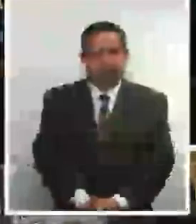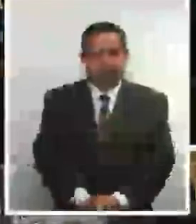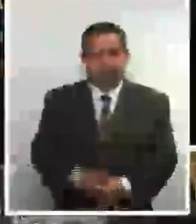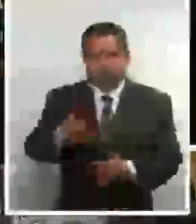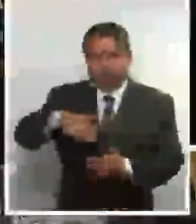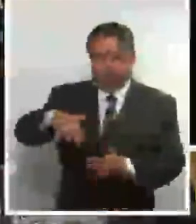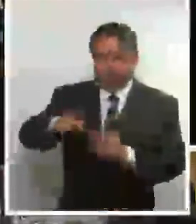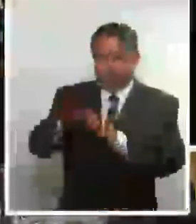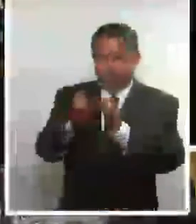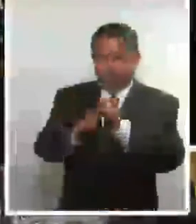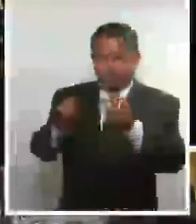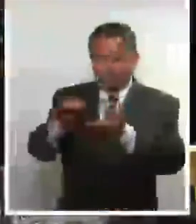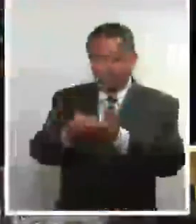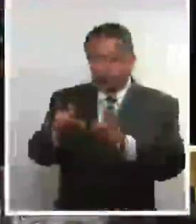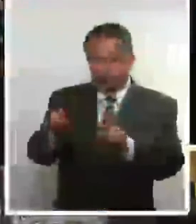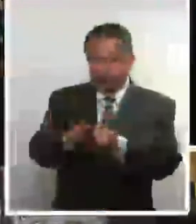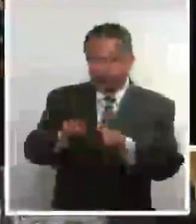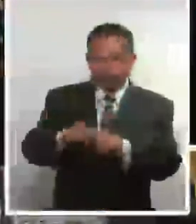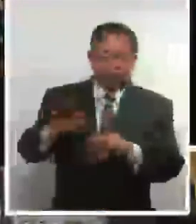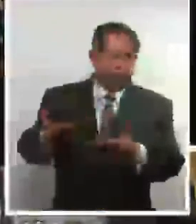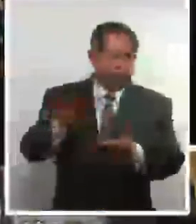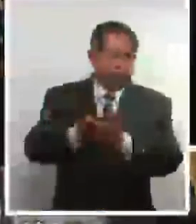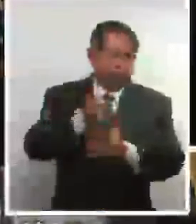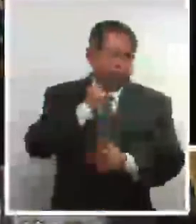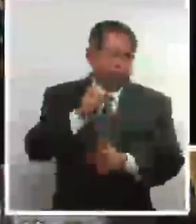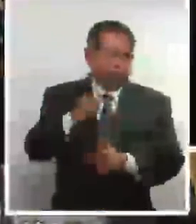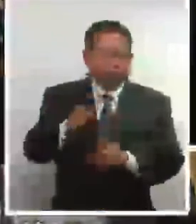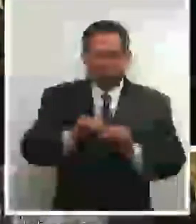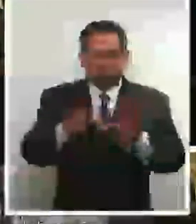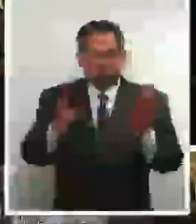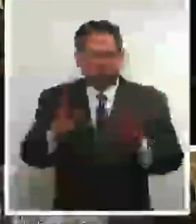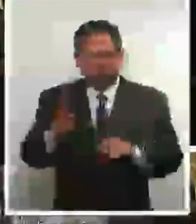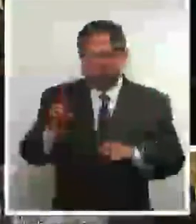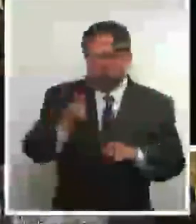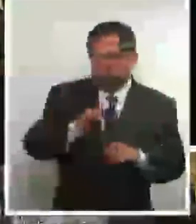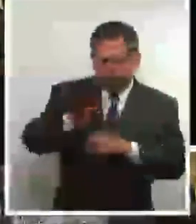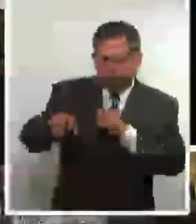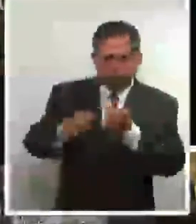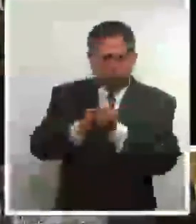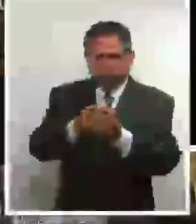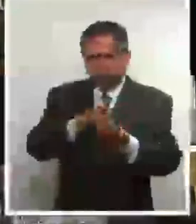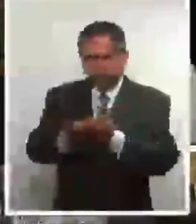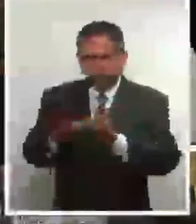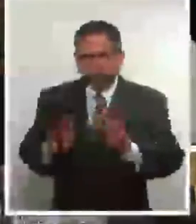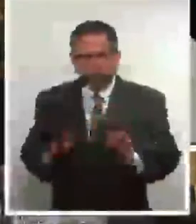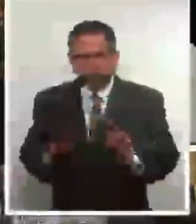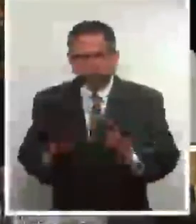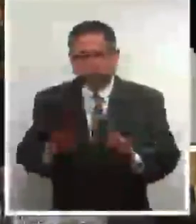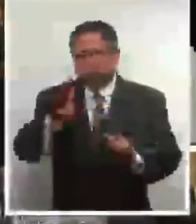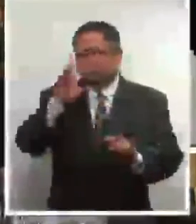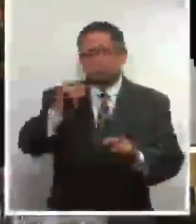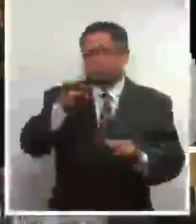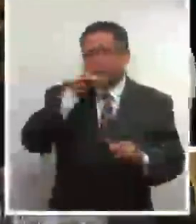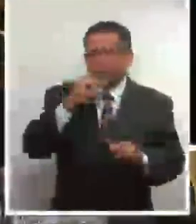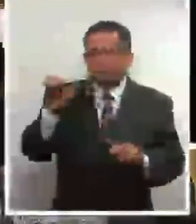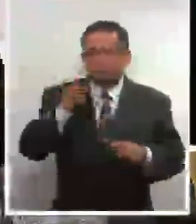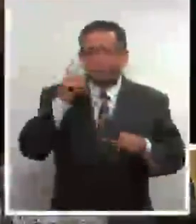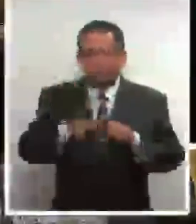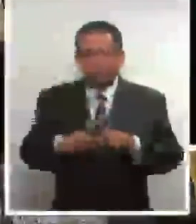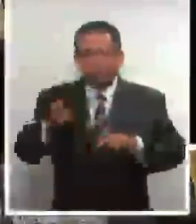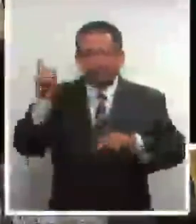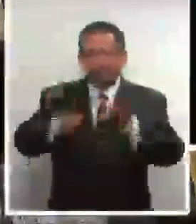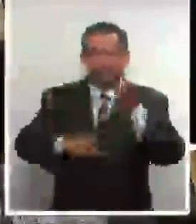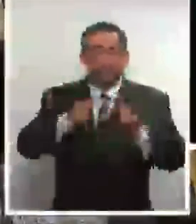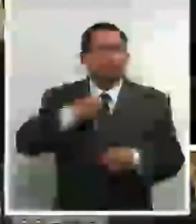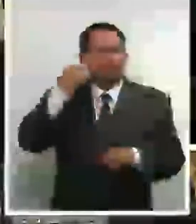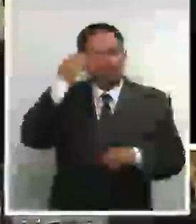Como dice la Constitución, a propósito de lo que ha propuesto el senador, que evidentemente estamos respaldando, porque lo que no podemos hacer, presidente, es quitar